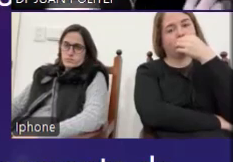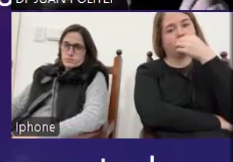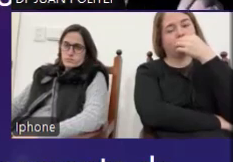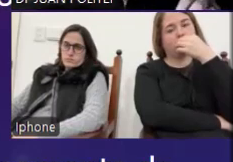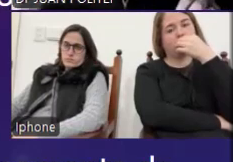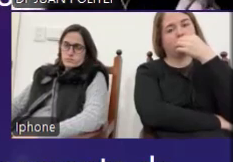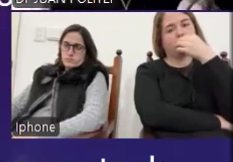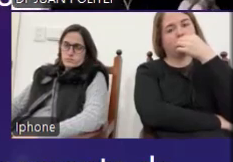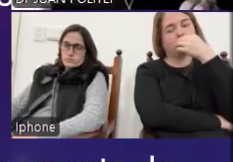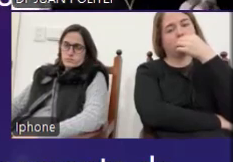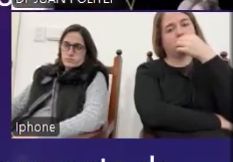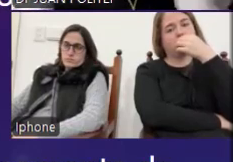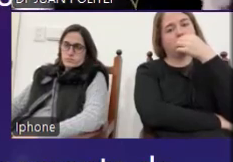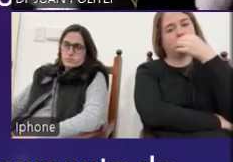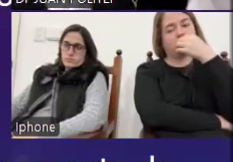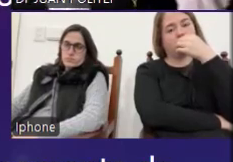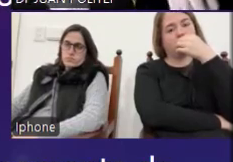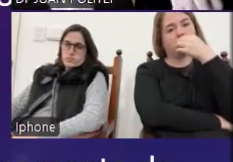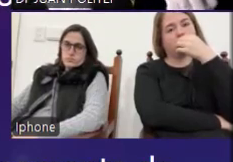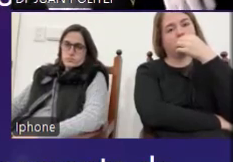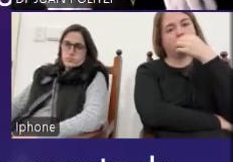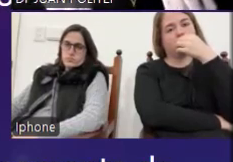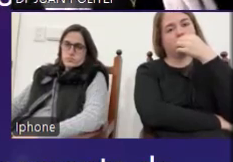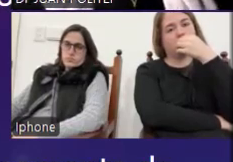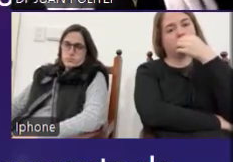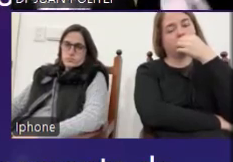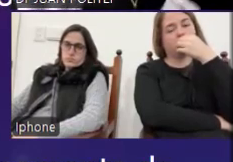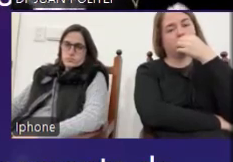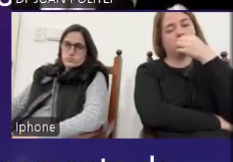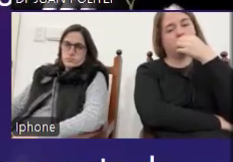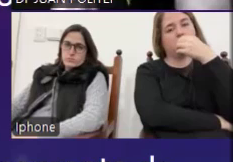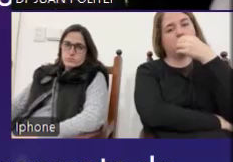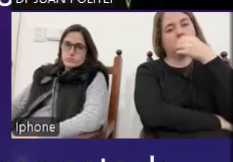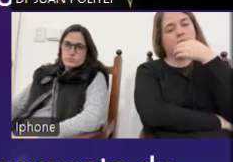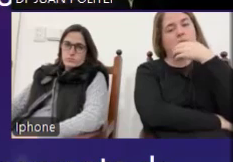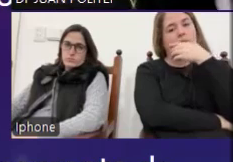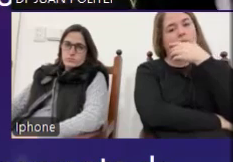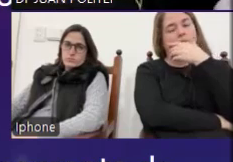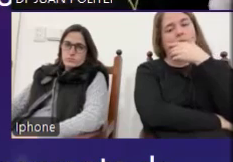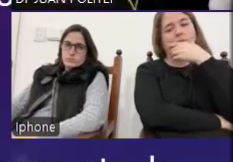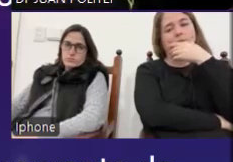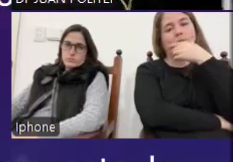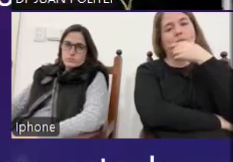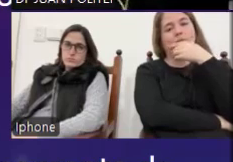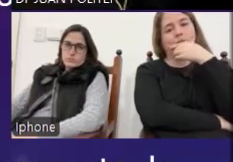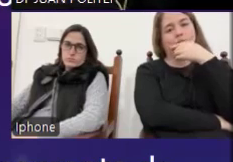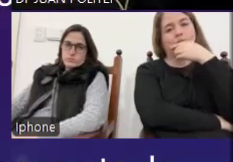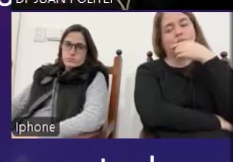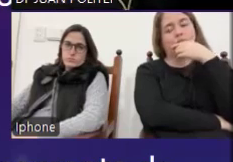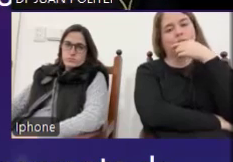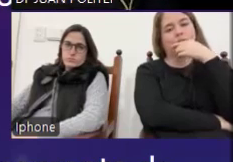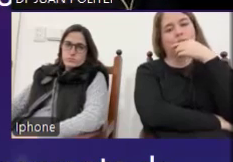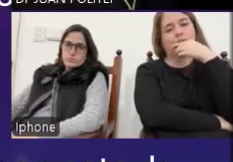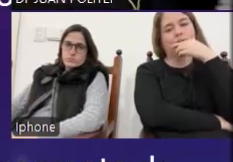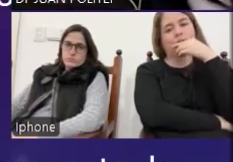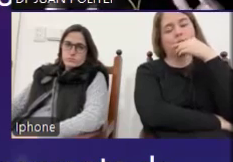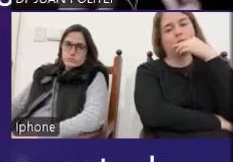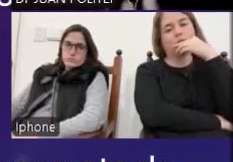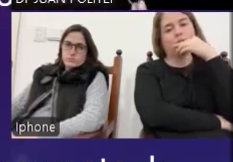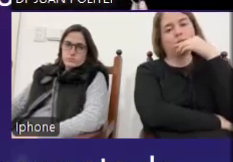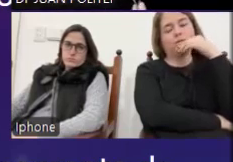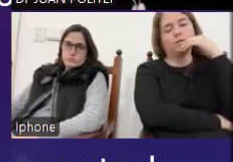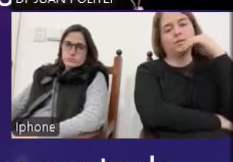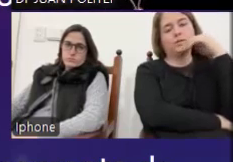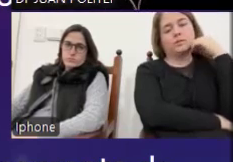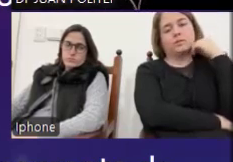previa y biopsia renal cuando termina, porque queremos ver en el riñón si se limpió el riñón de la grasa del Fabry. Cuando